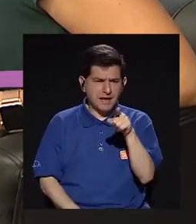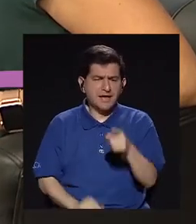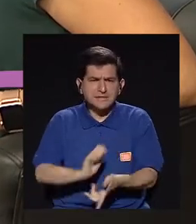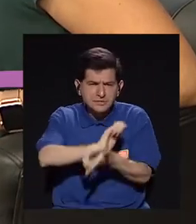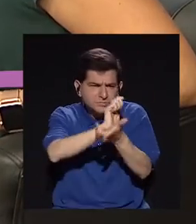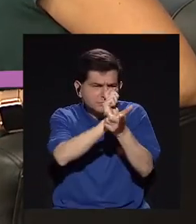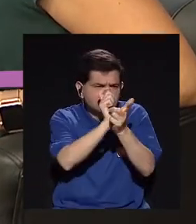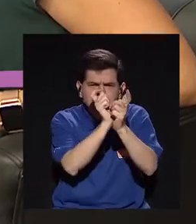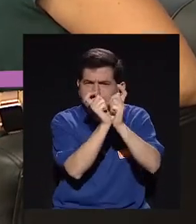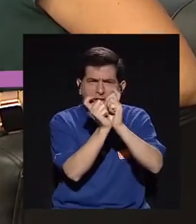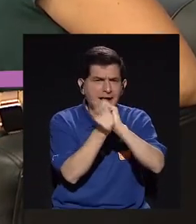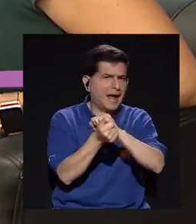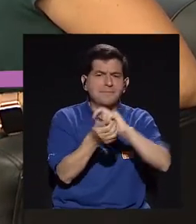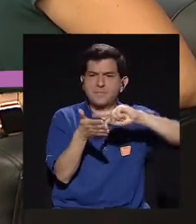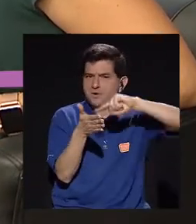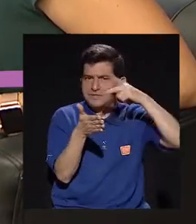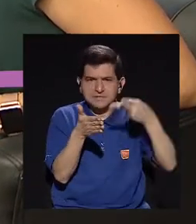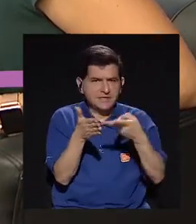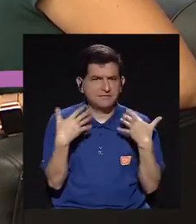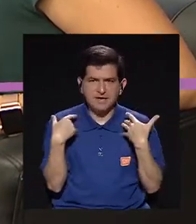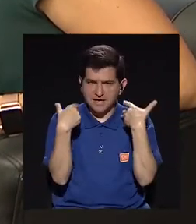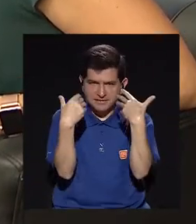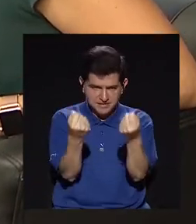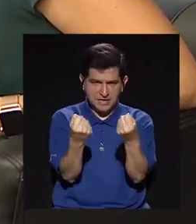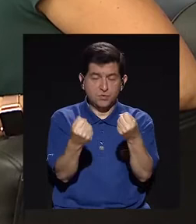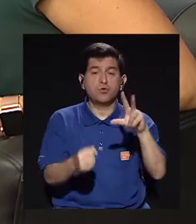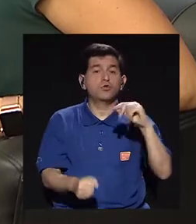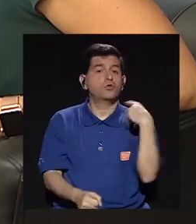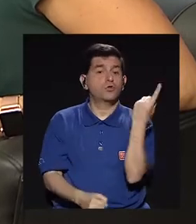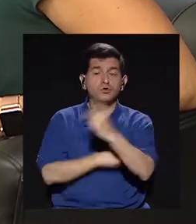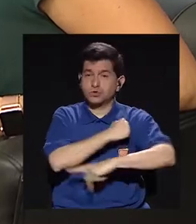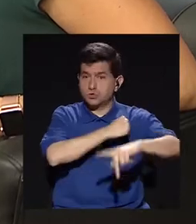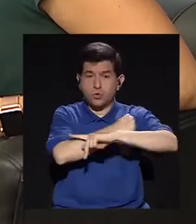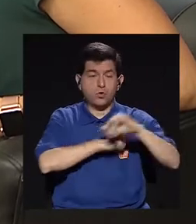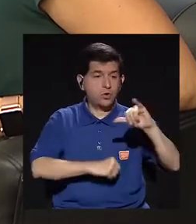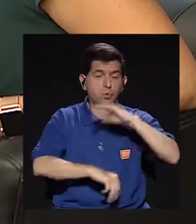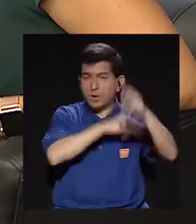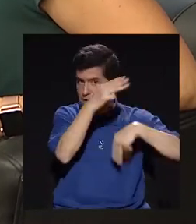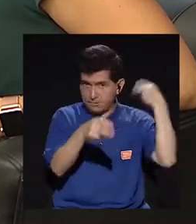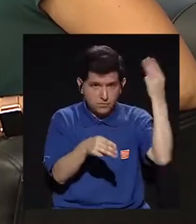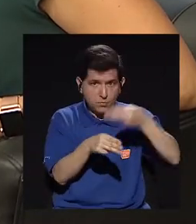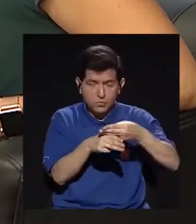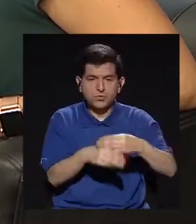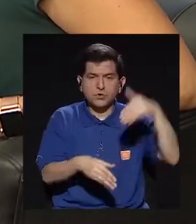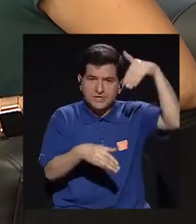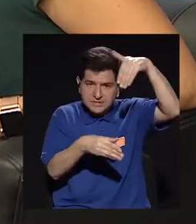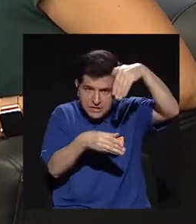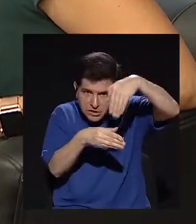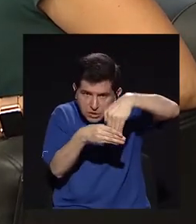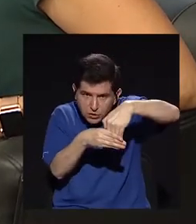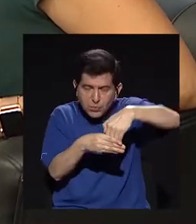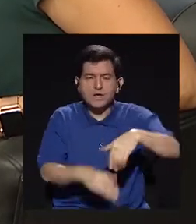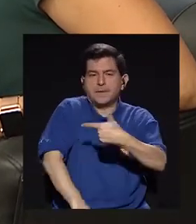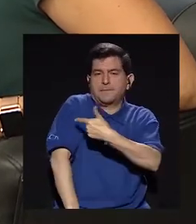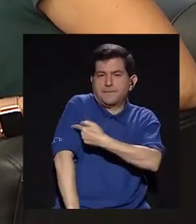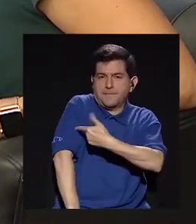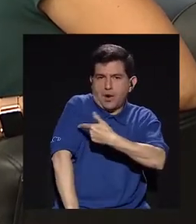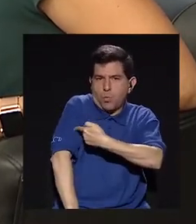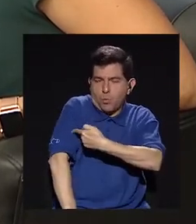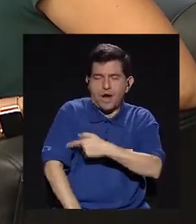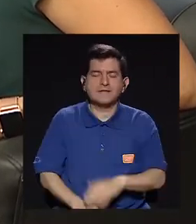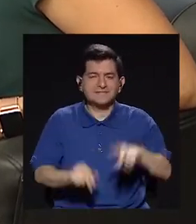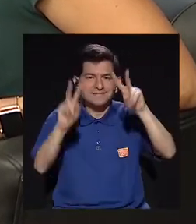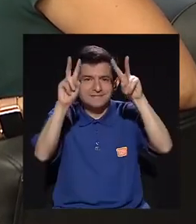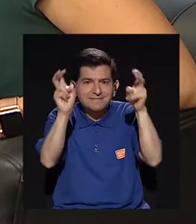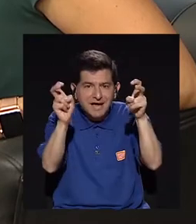una transformación en lo que fue la salud, no solo del país, sino fue a nivel mundial, y fue la introducción de las vacunas. De